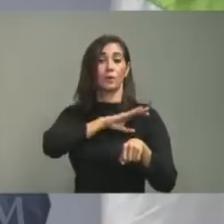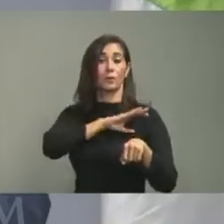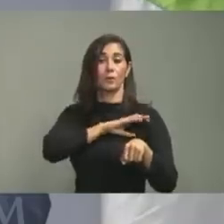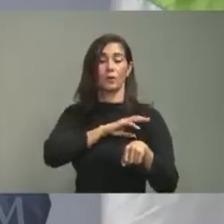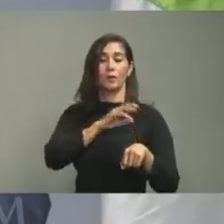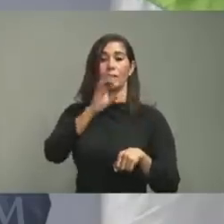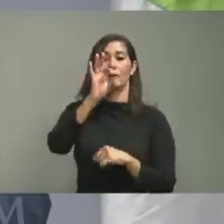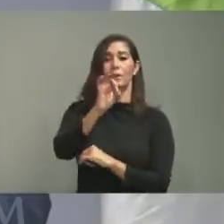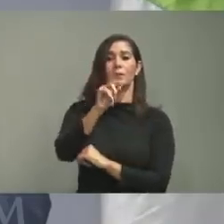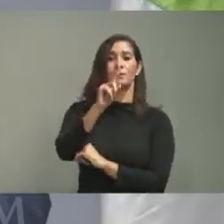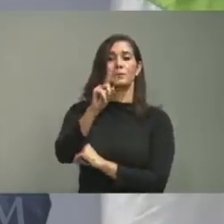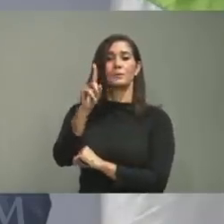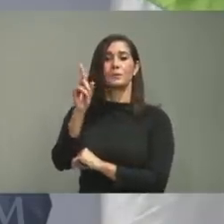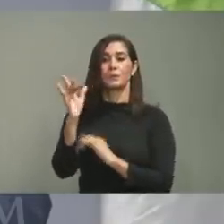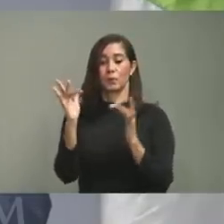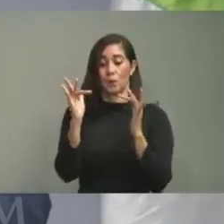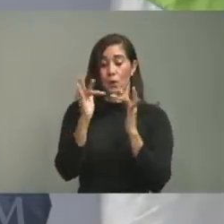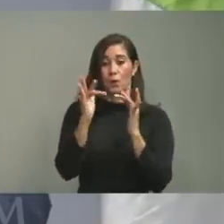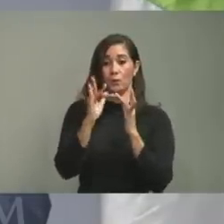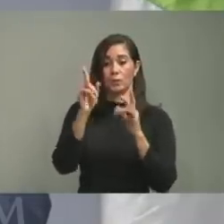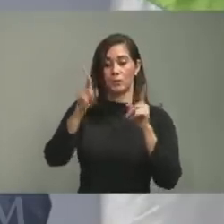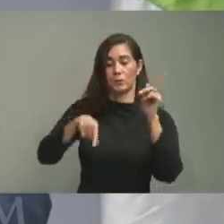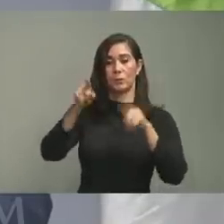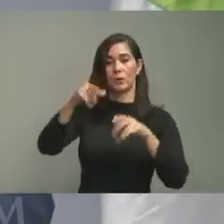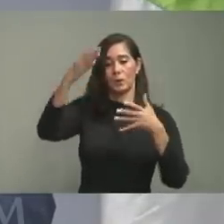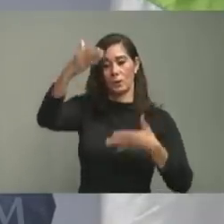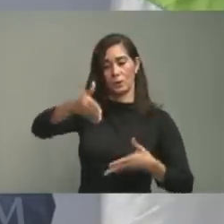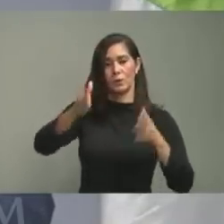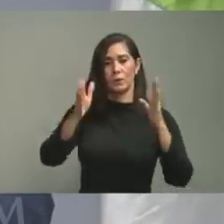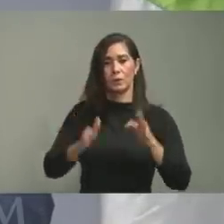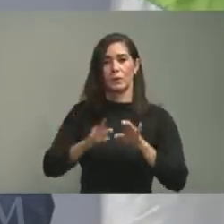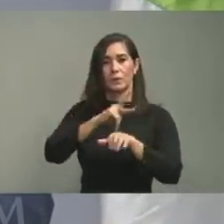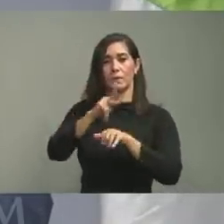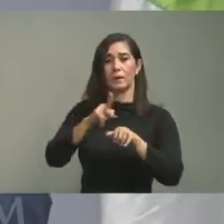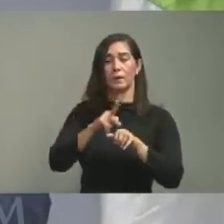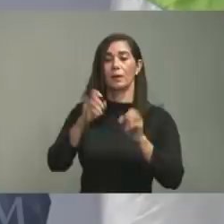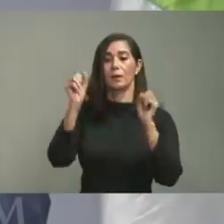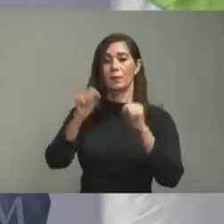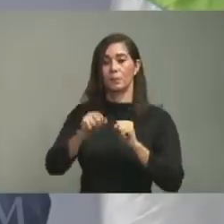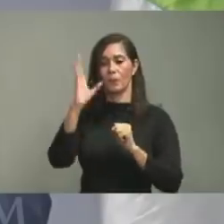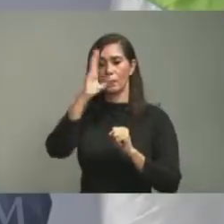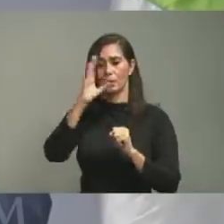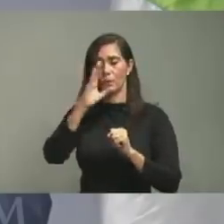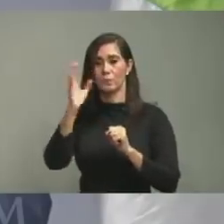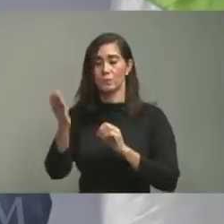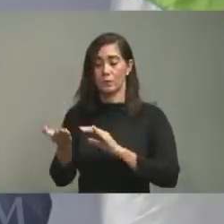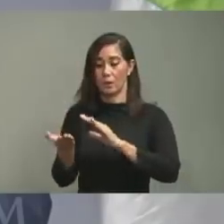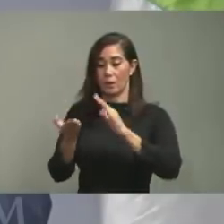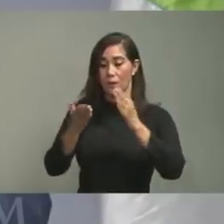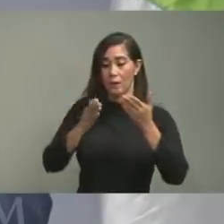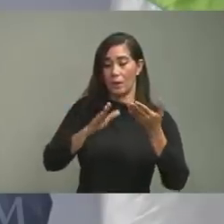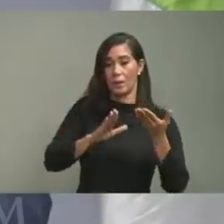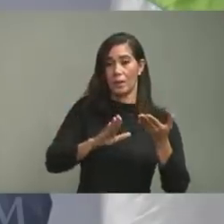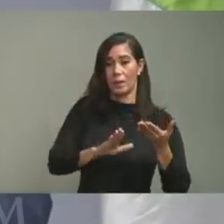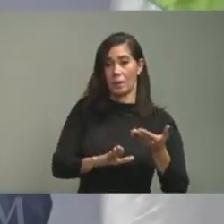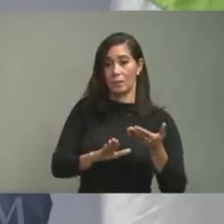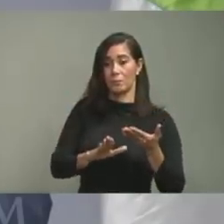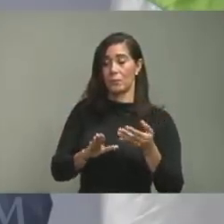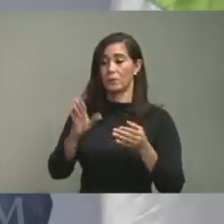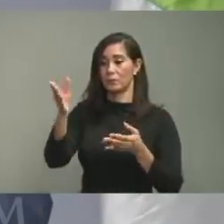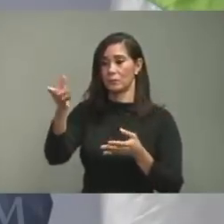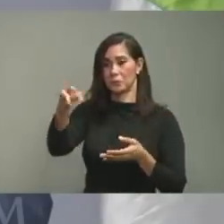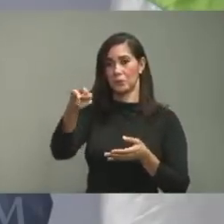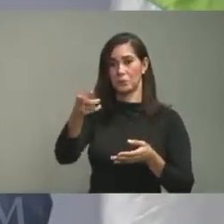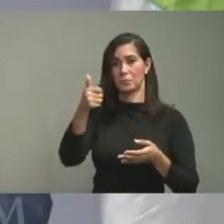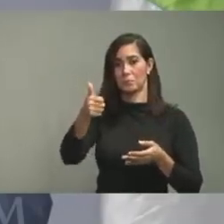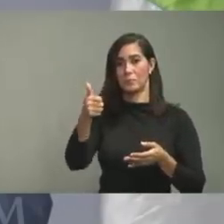los contactos con las funerarias de cada pueblo con fines de tener los servicios de traslados de cadáveres